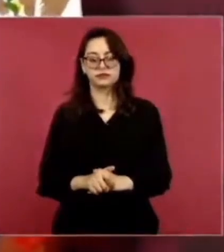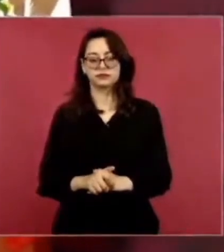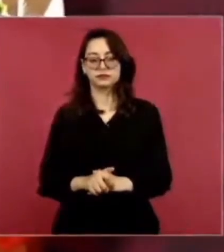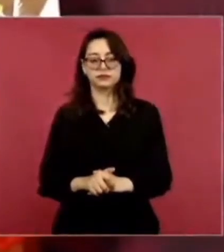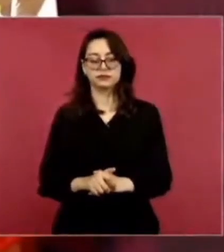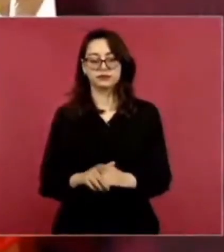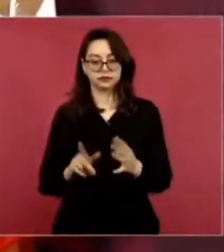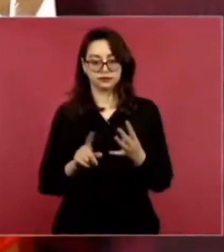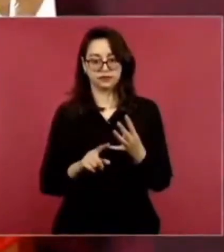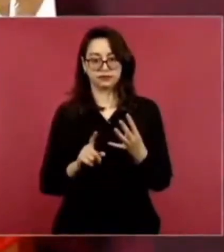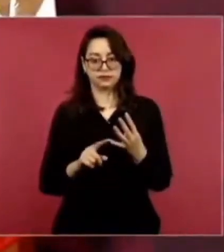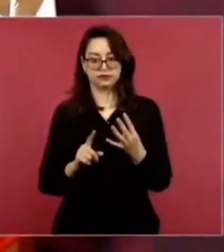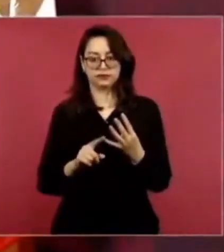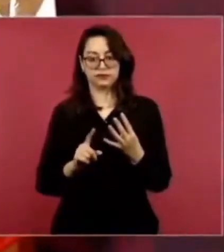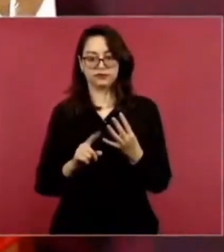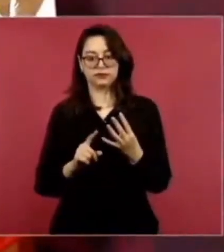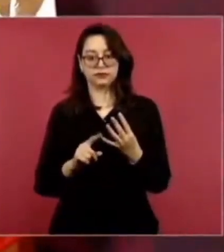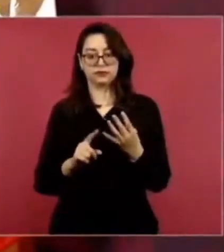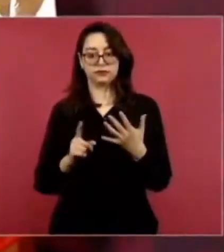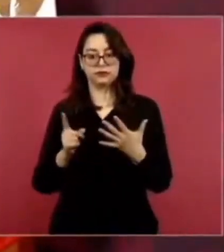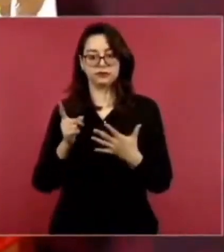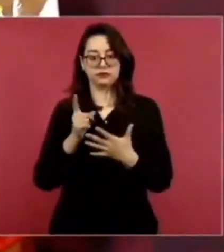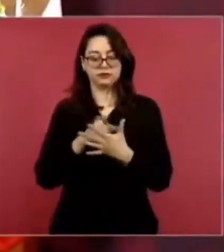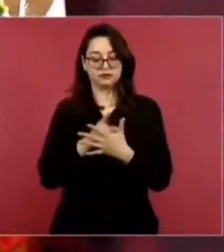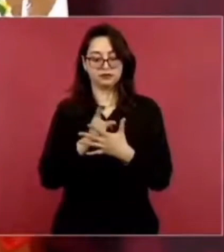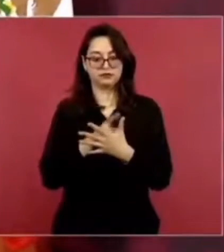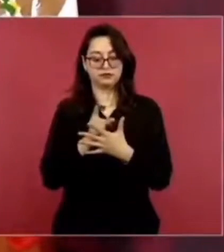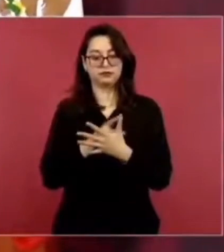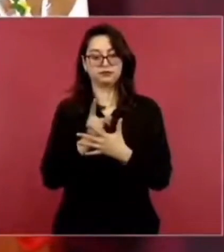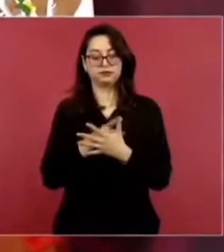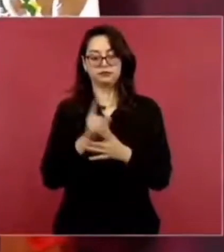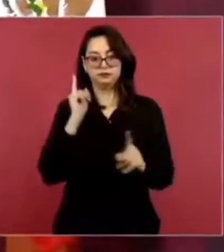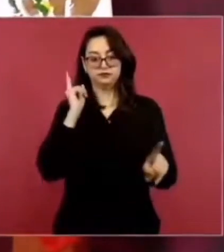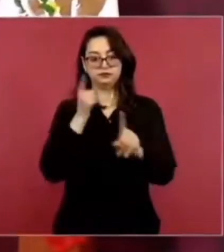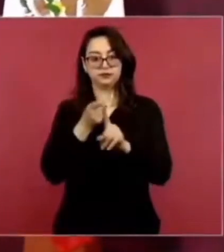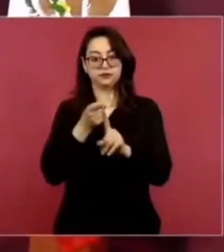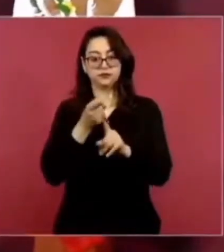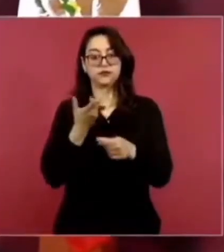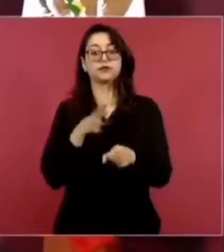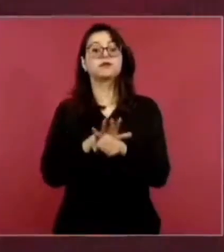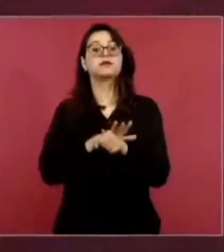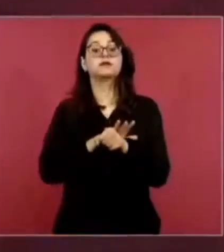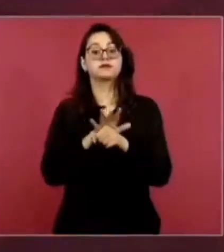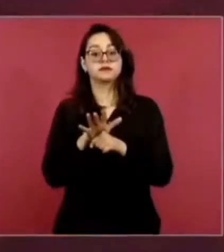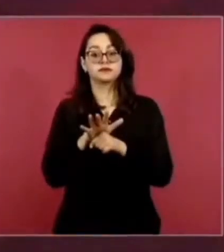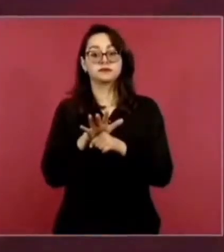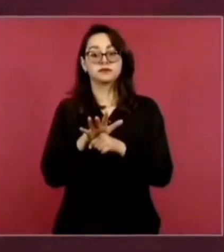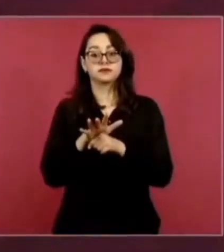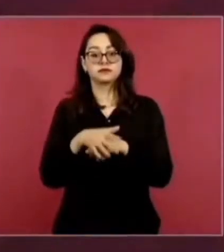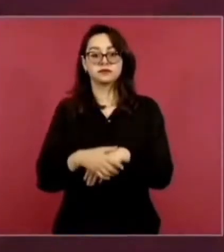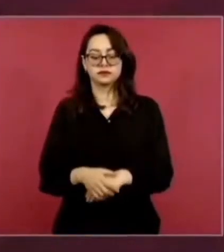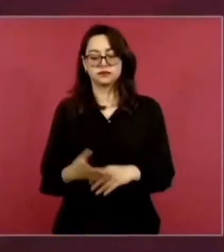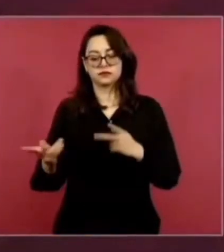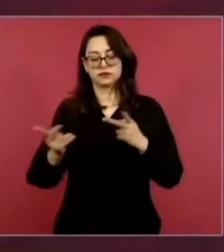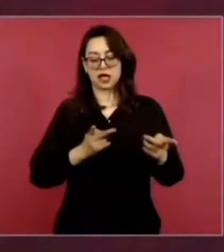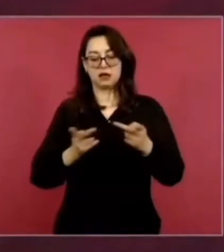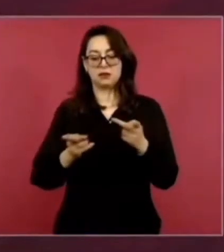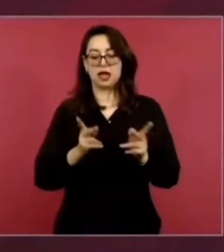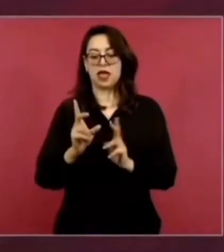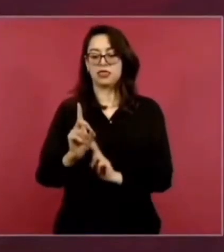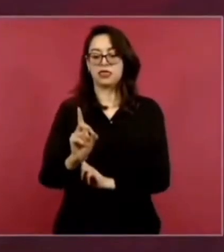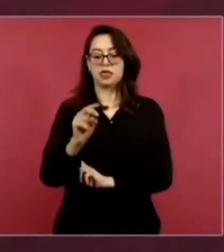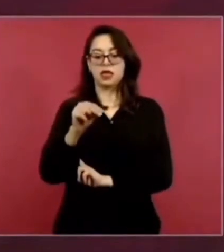Esa es la cuarta misión. Y la quinta es la aplicación del plan